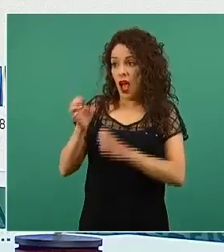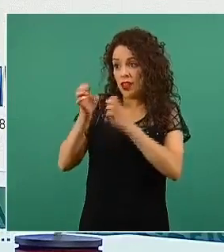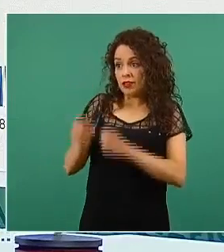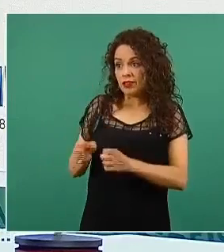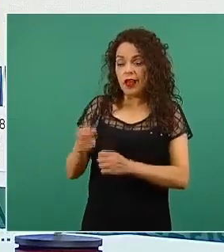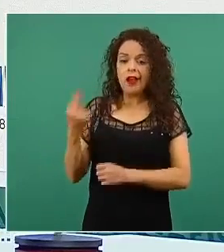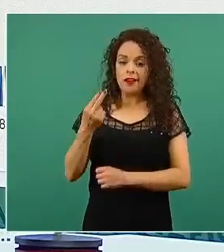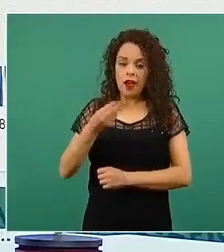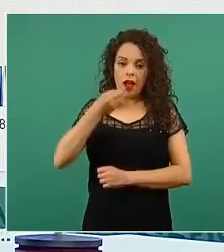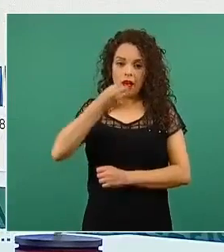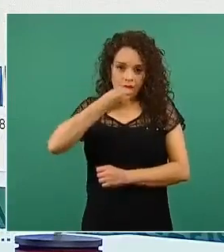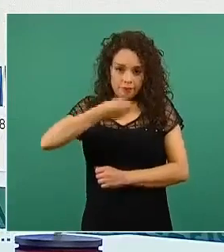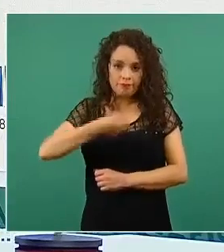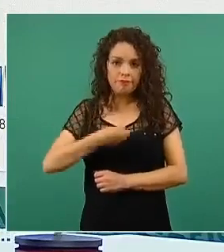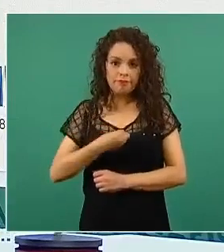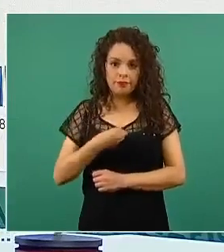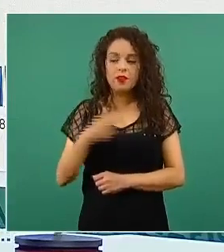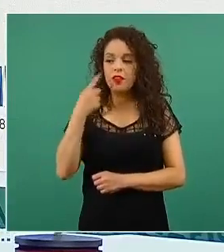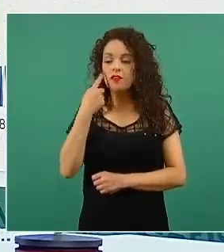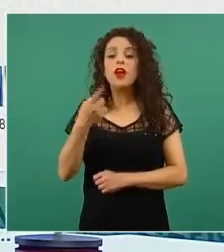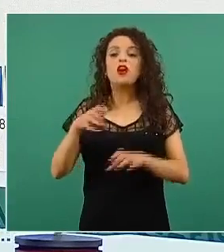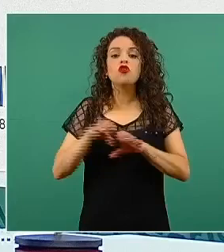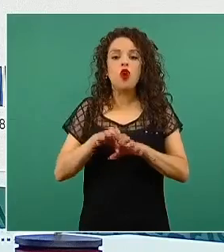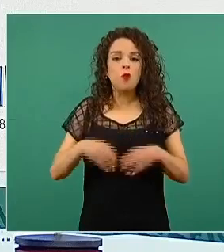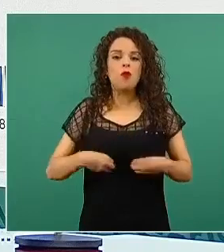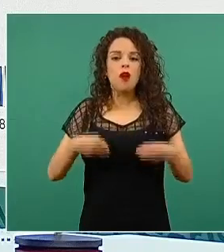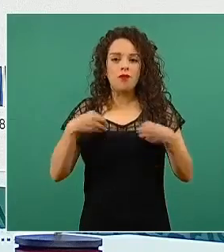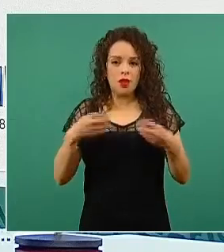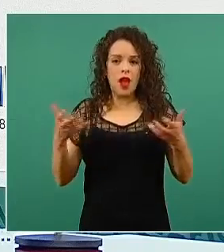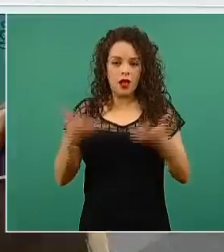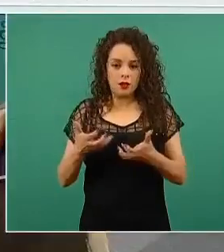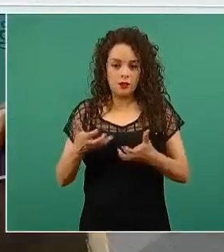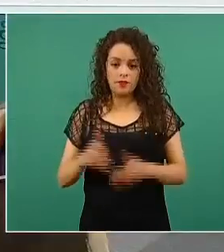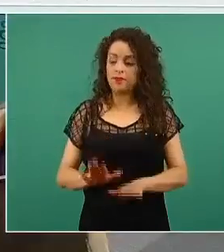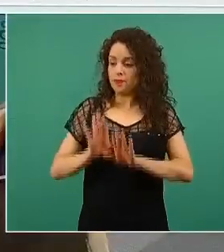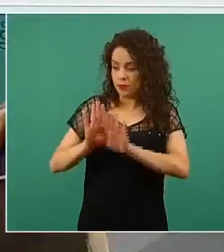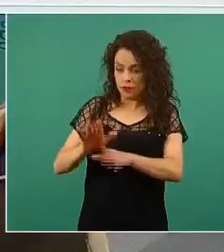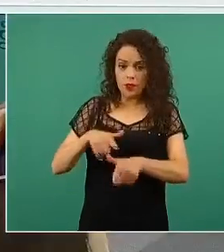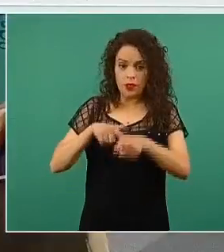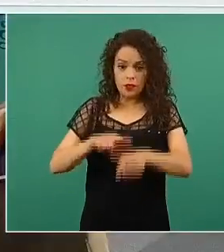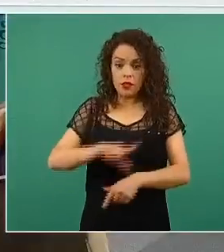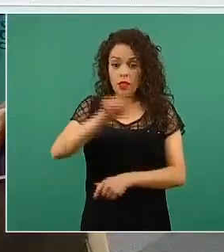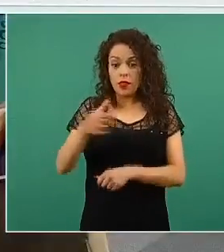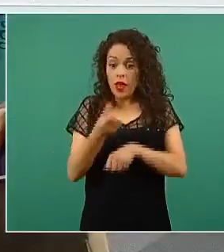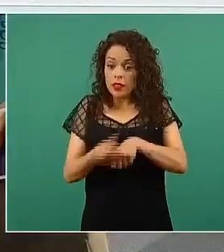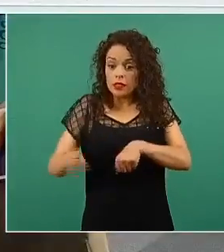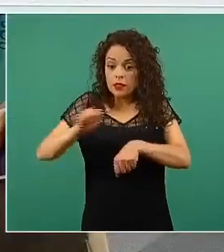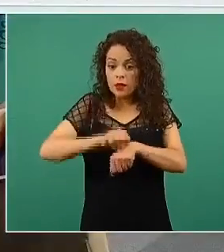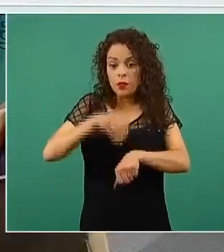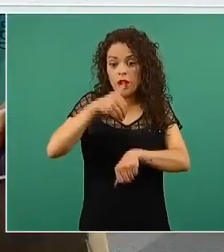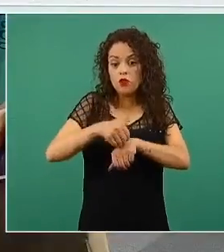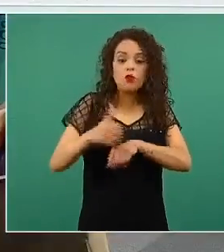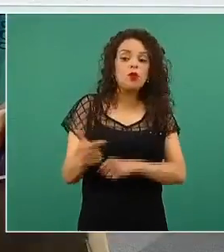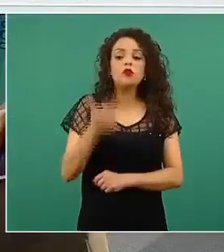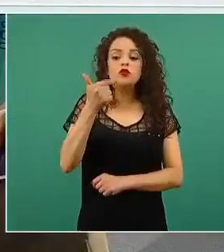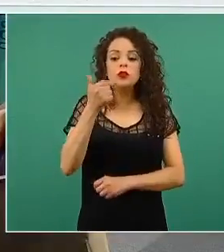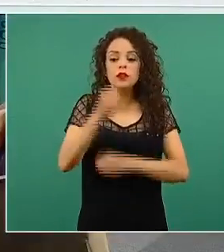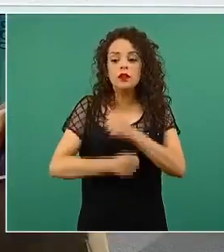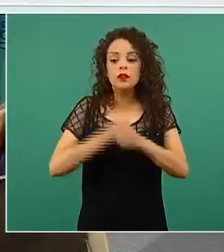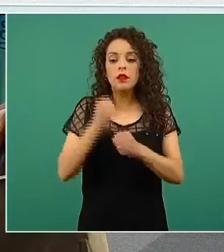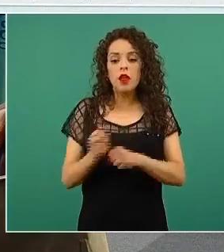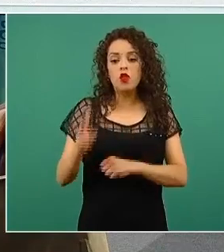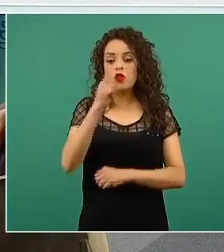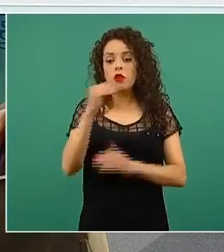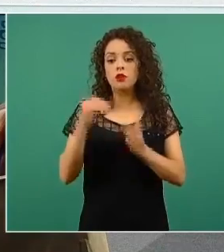Sigue incrementándose y después vemos nuestra segunda ola y aquí en la semana 7 del 2021